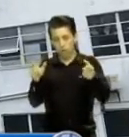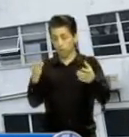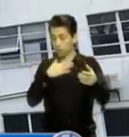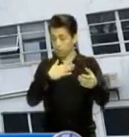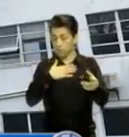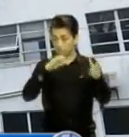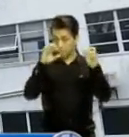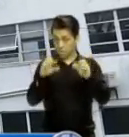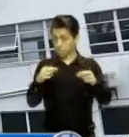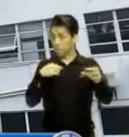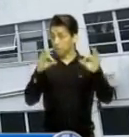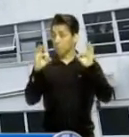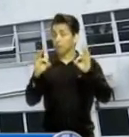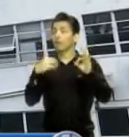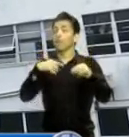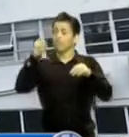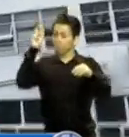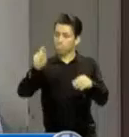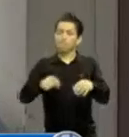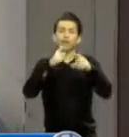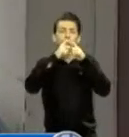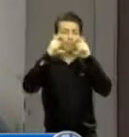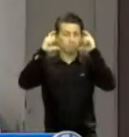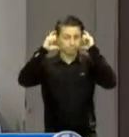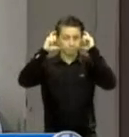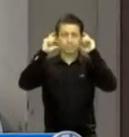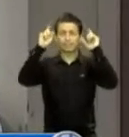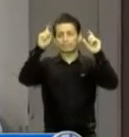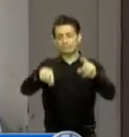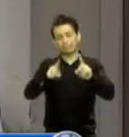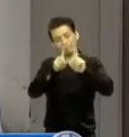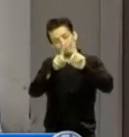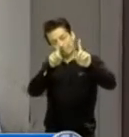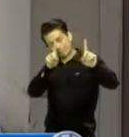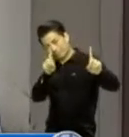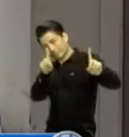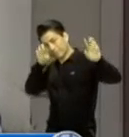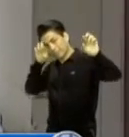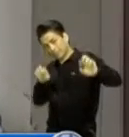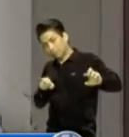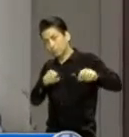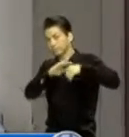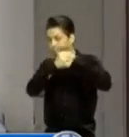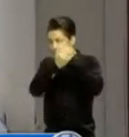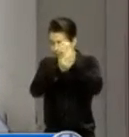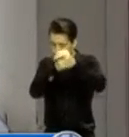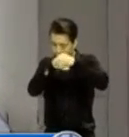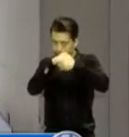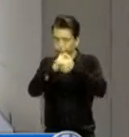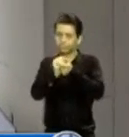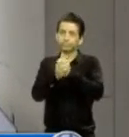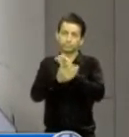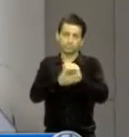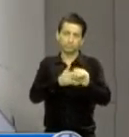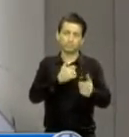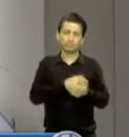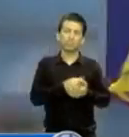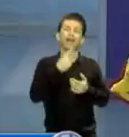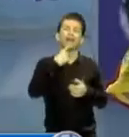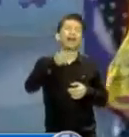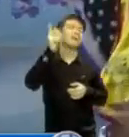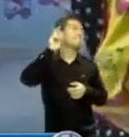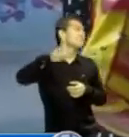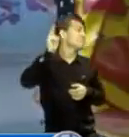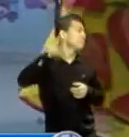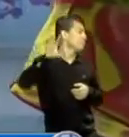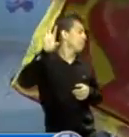seguir usando mi mascarilla, manteniendo la distancia, el lavado de manos. Algunas personas dirán, lo mismo de siempre. Sí,